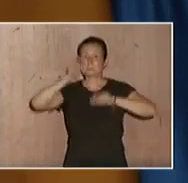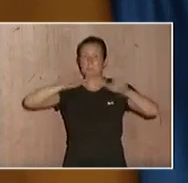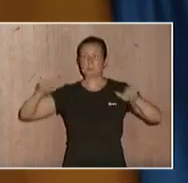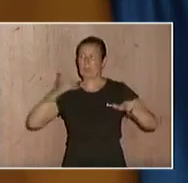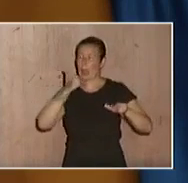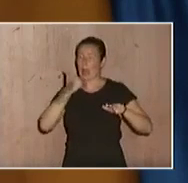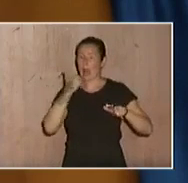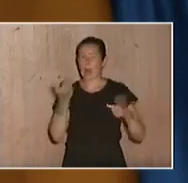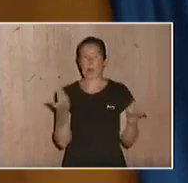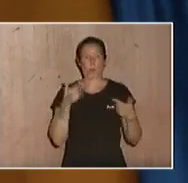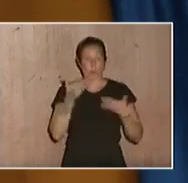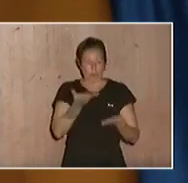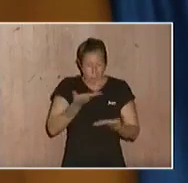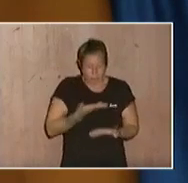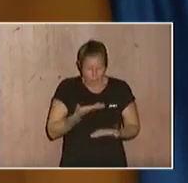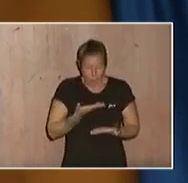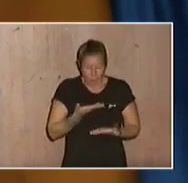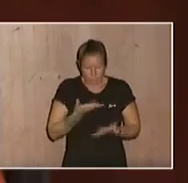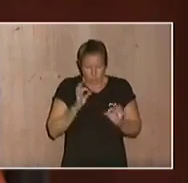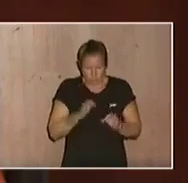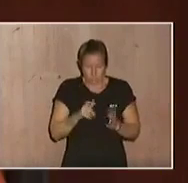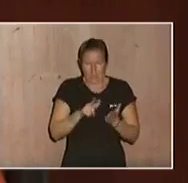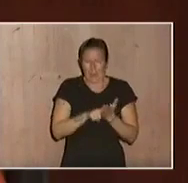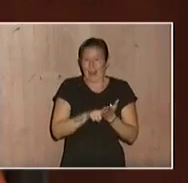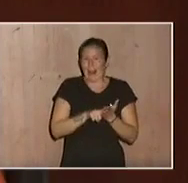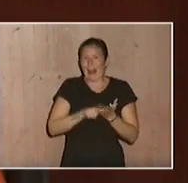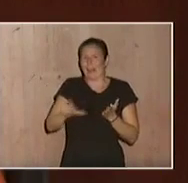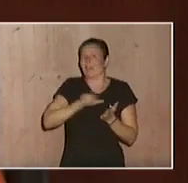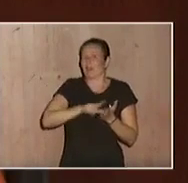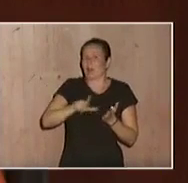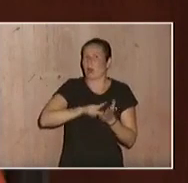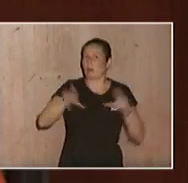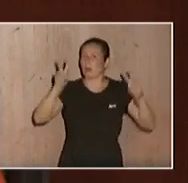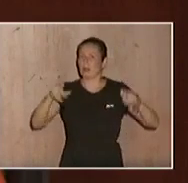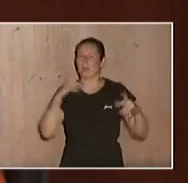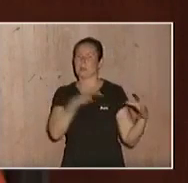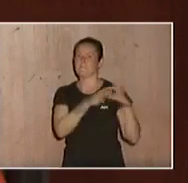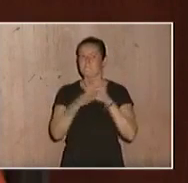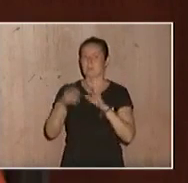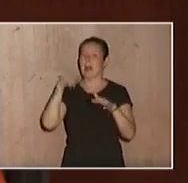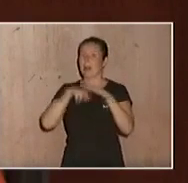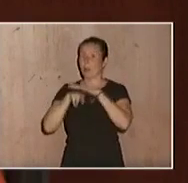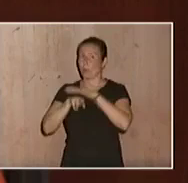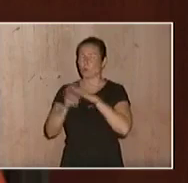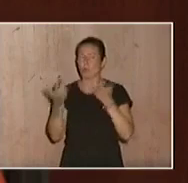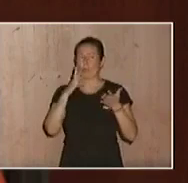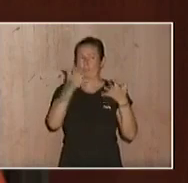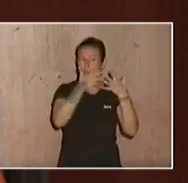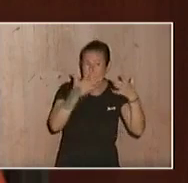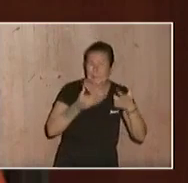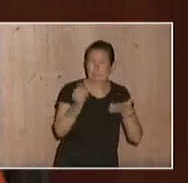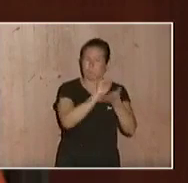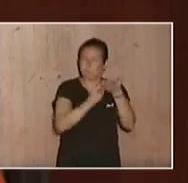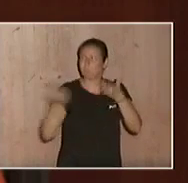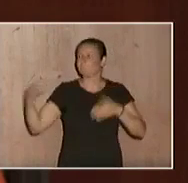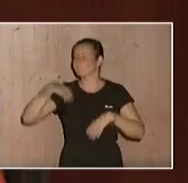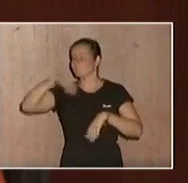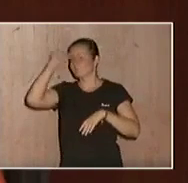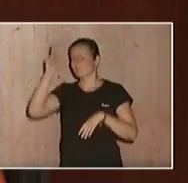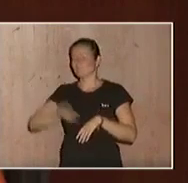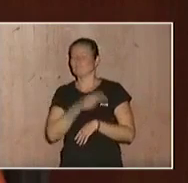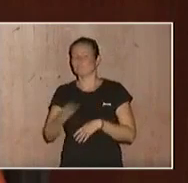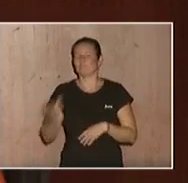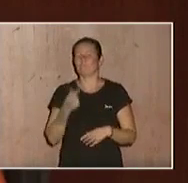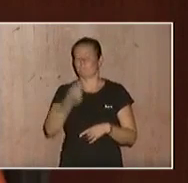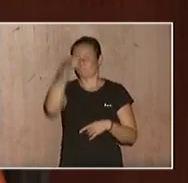forma han contribuido a la literatura sobre asignación de recursos. Nunca olvida a nadie. Esto